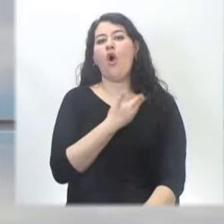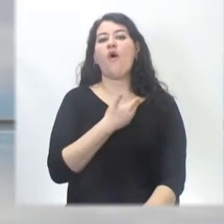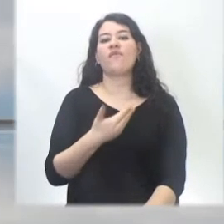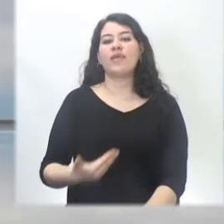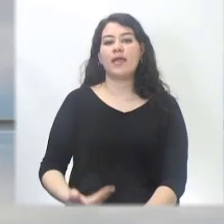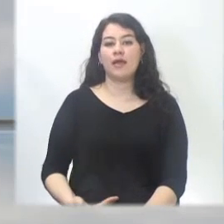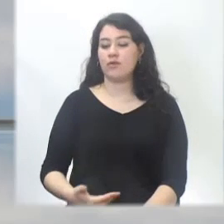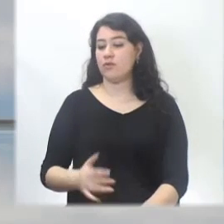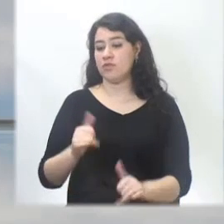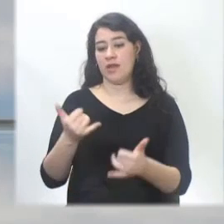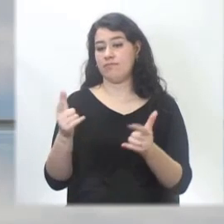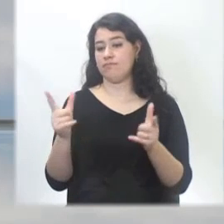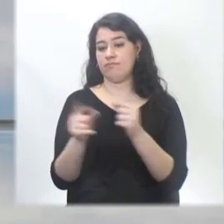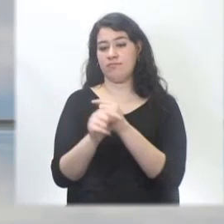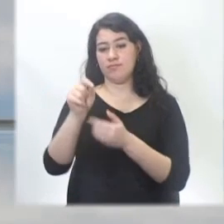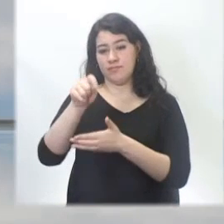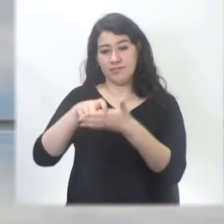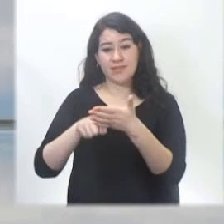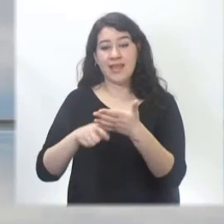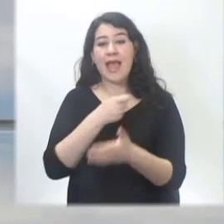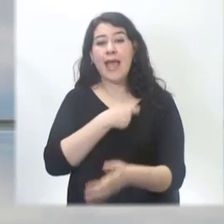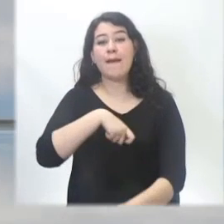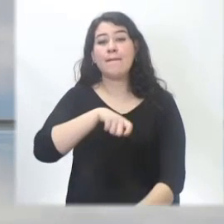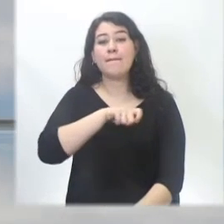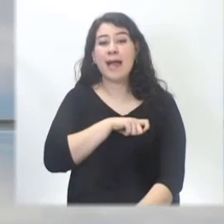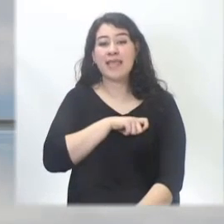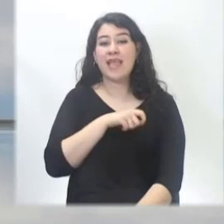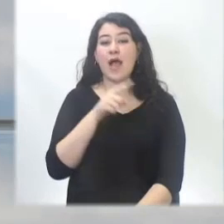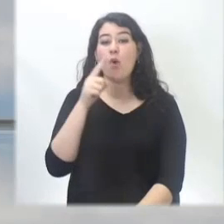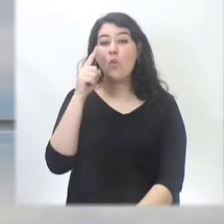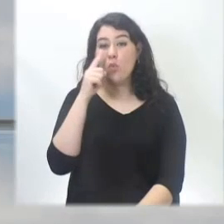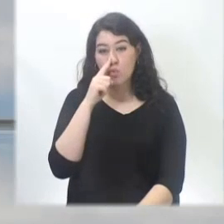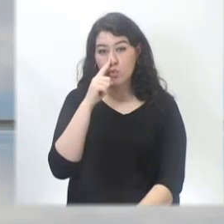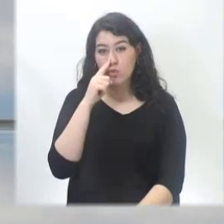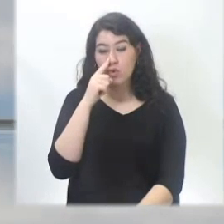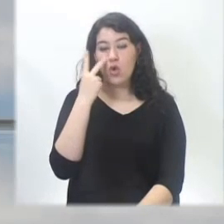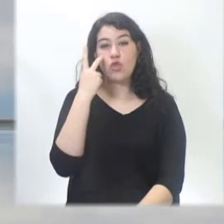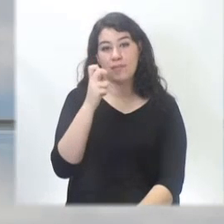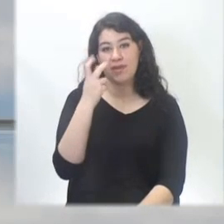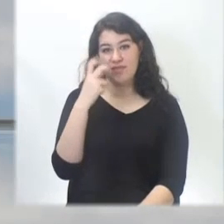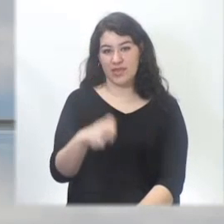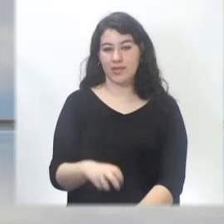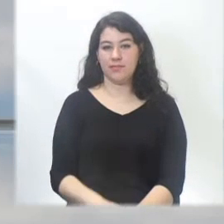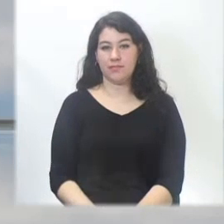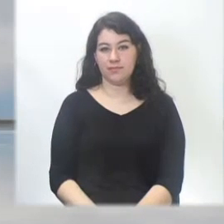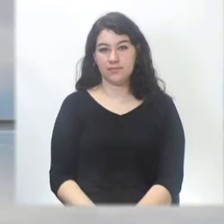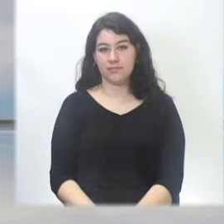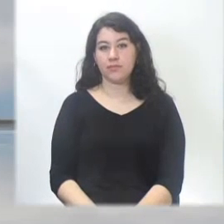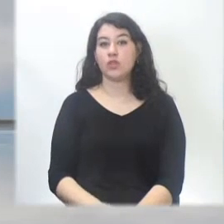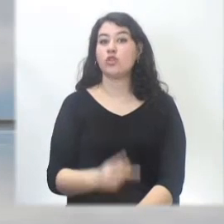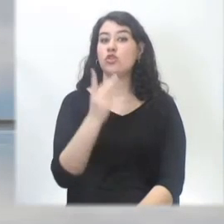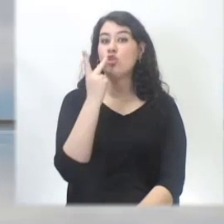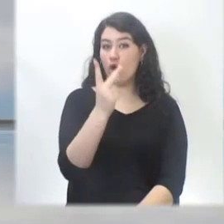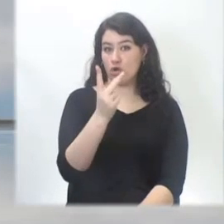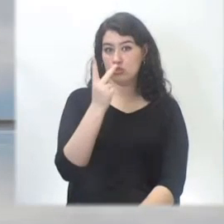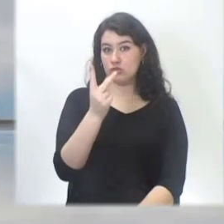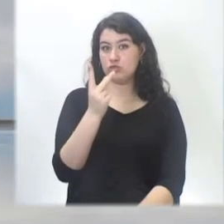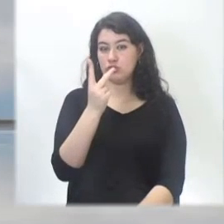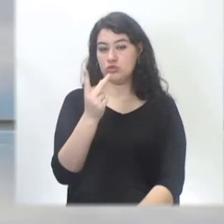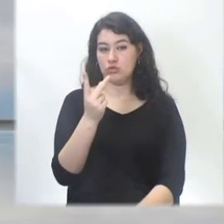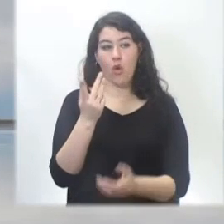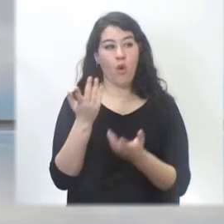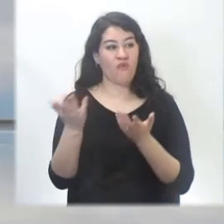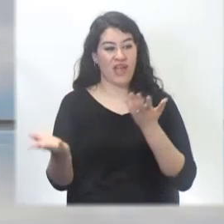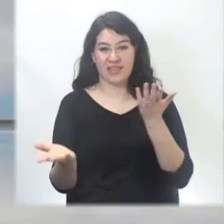cerró el negocio con España en junio del 2020. Y hay 2 ofertas de